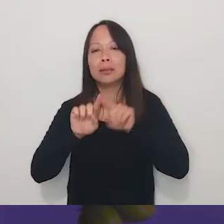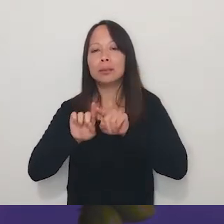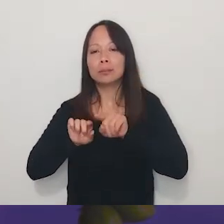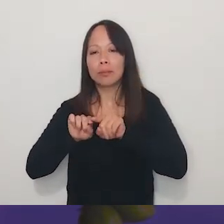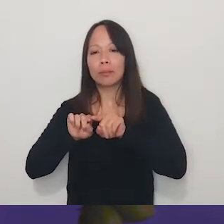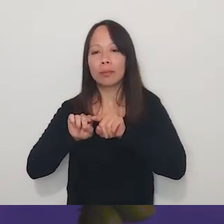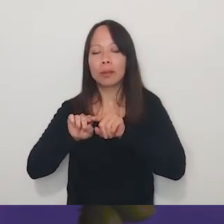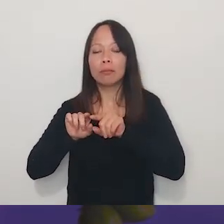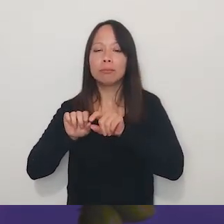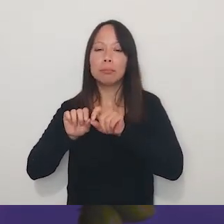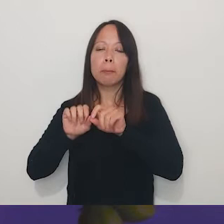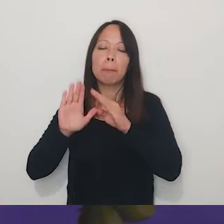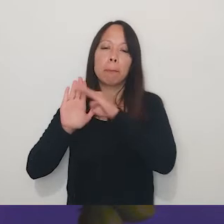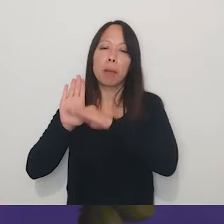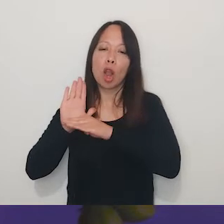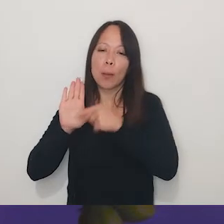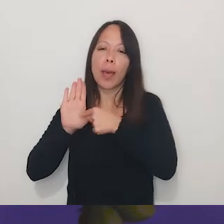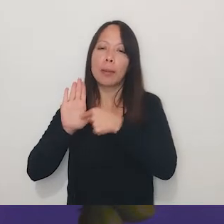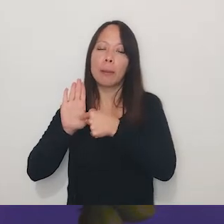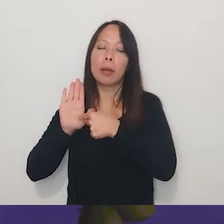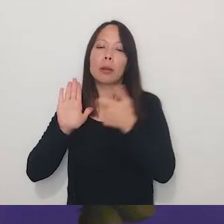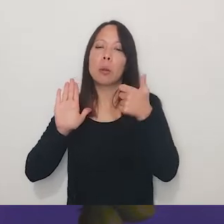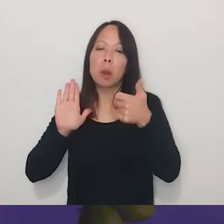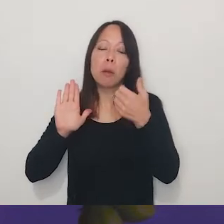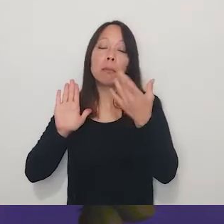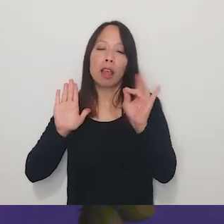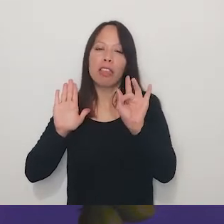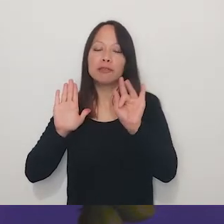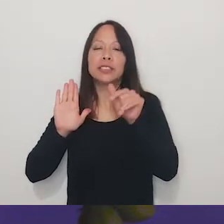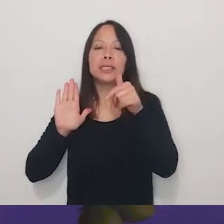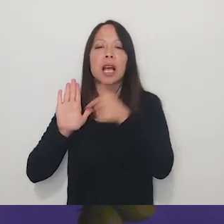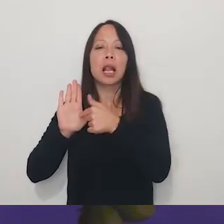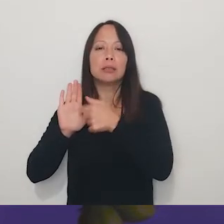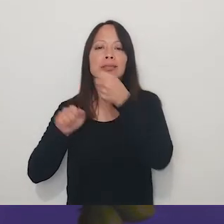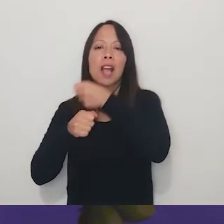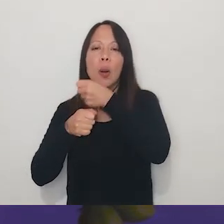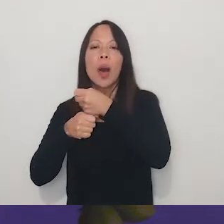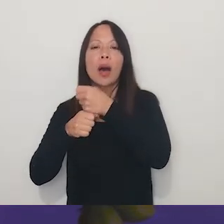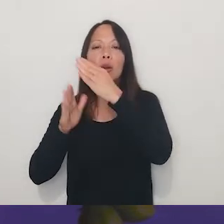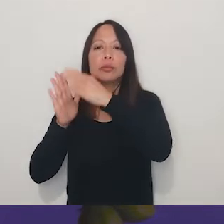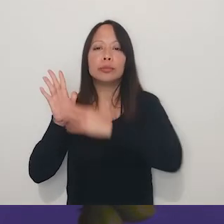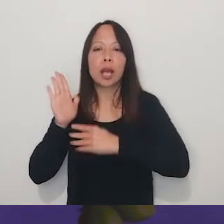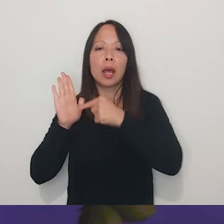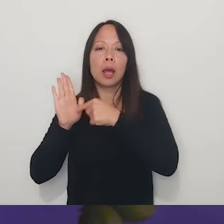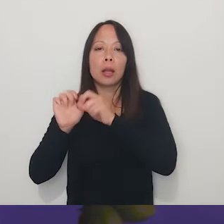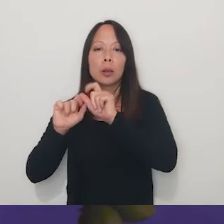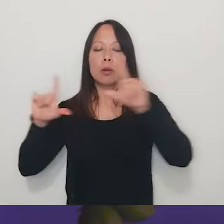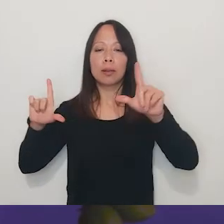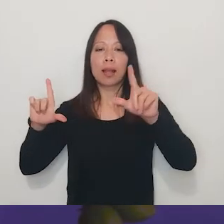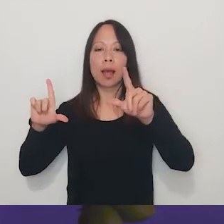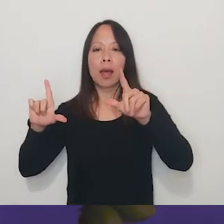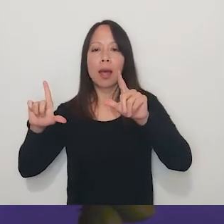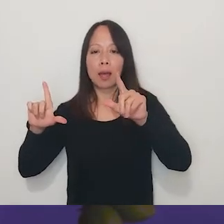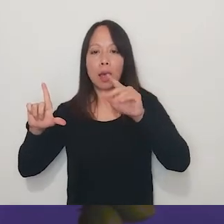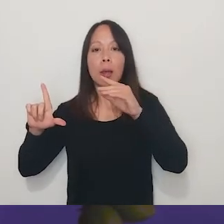cual parece algo buenísimo, pero es difícil, y bueno, hay que hacerlo. Lleva trabajo. Yo les voy a compartir